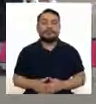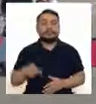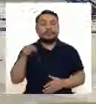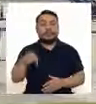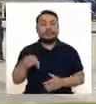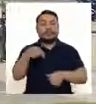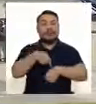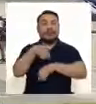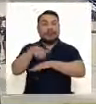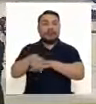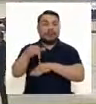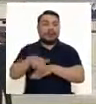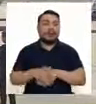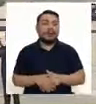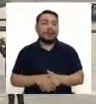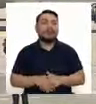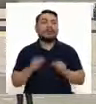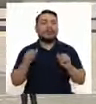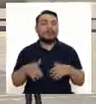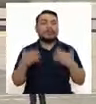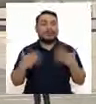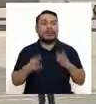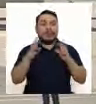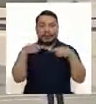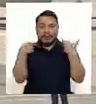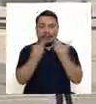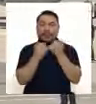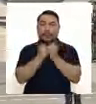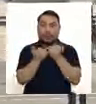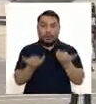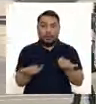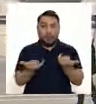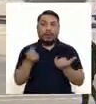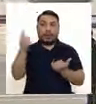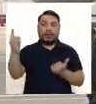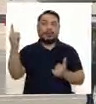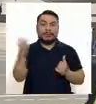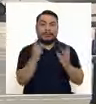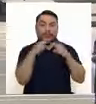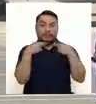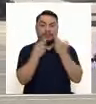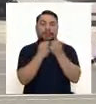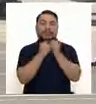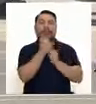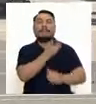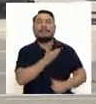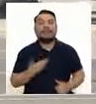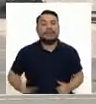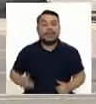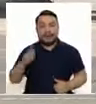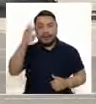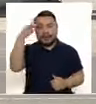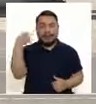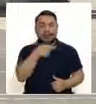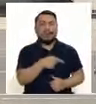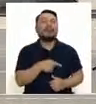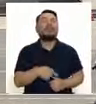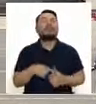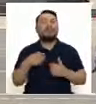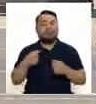esta tarde, Omar, lo informamos, en que se va a reunir con la presidenta Dina Boluarte, va a recibir los